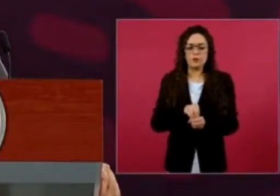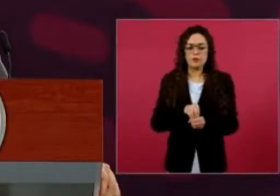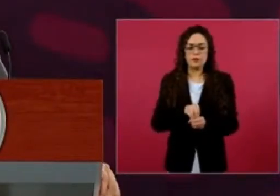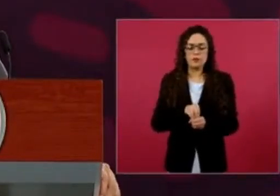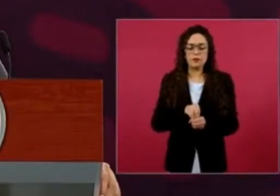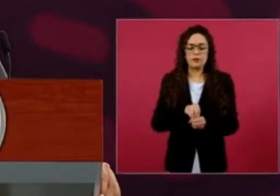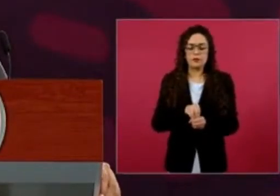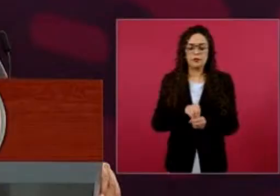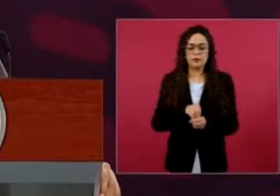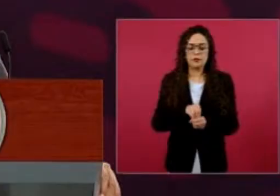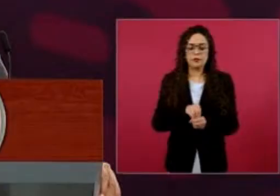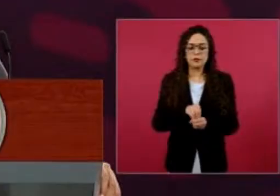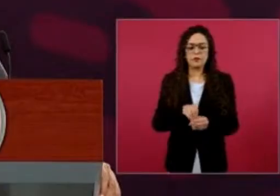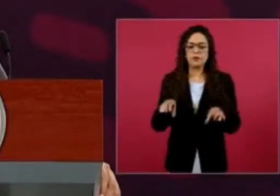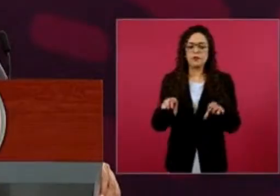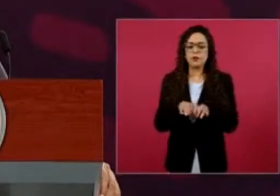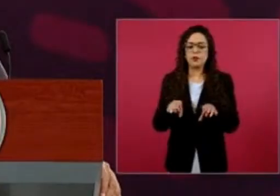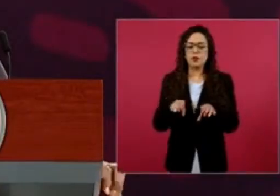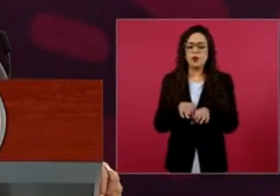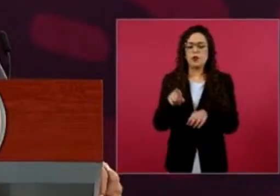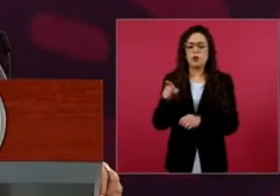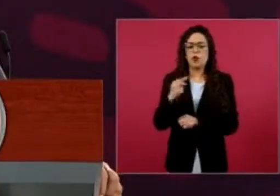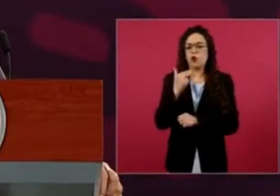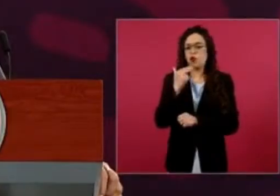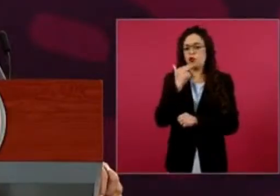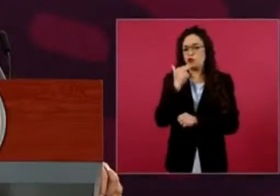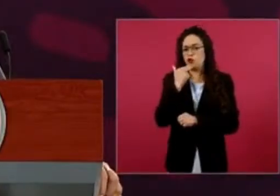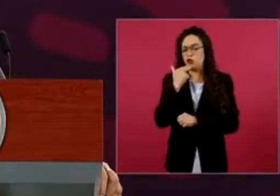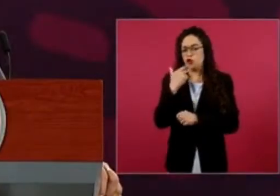la operación del Tren Maya,